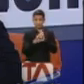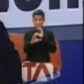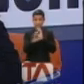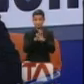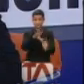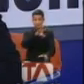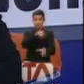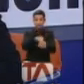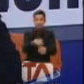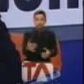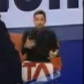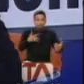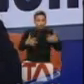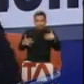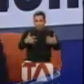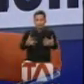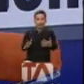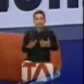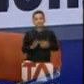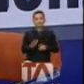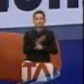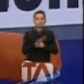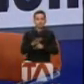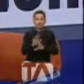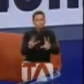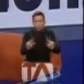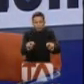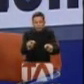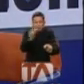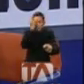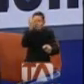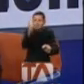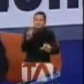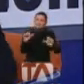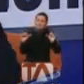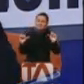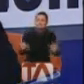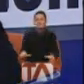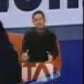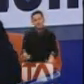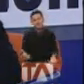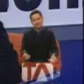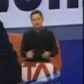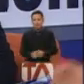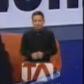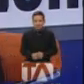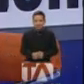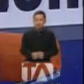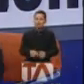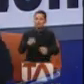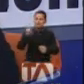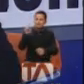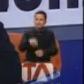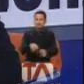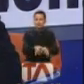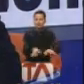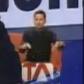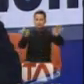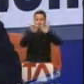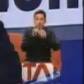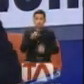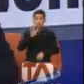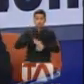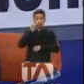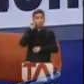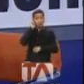transporte público, no se nos puede violentar en el transporte público, porque eso es una forma de violencia. Entonces es importante que entendamos que no se trata que es culpa